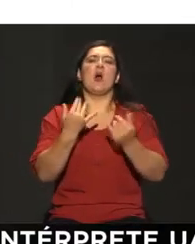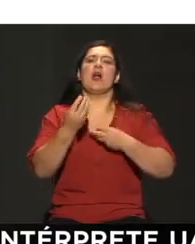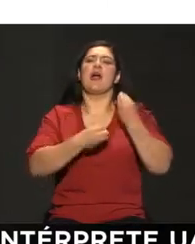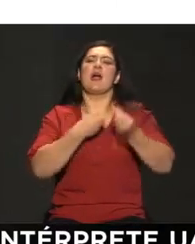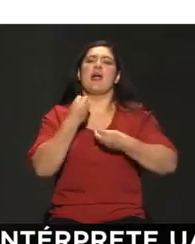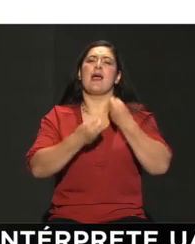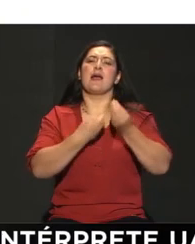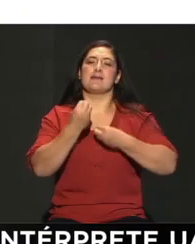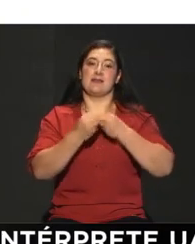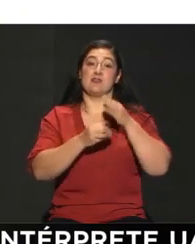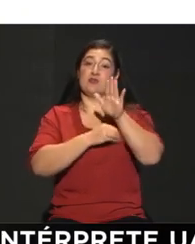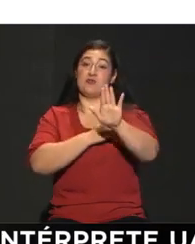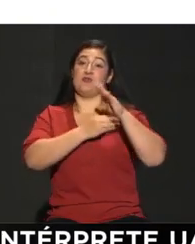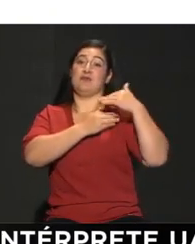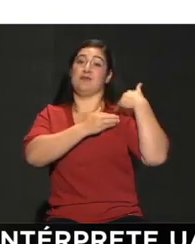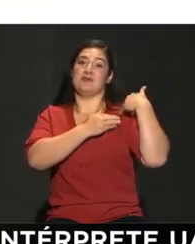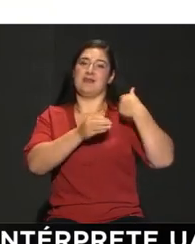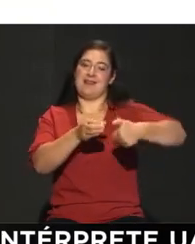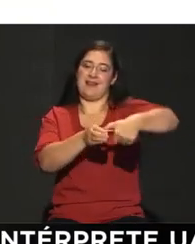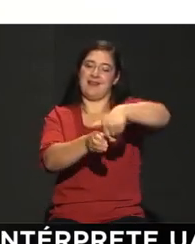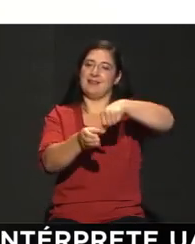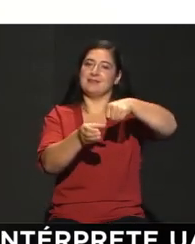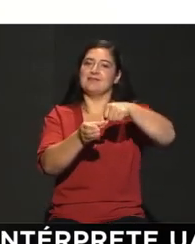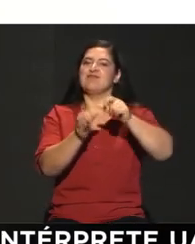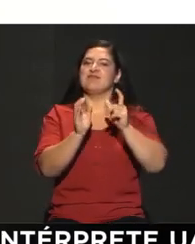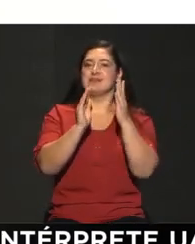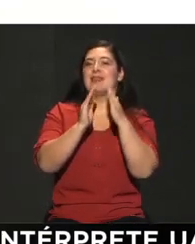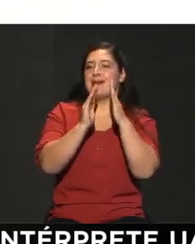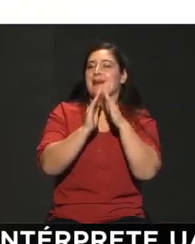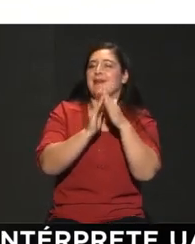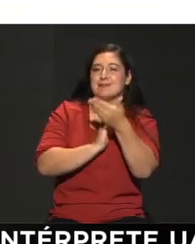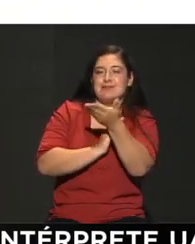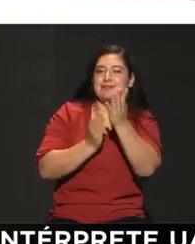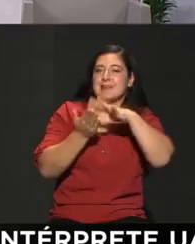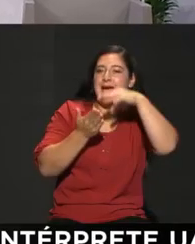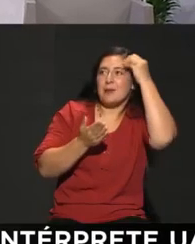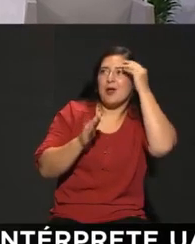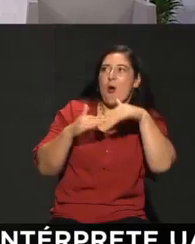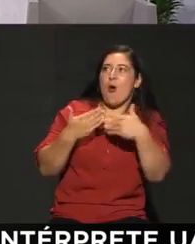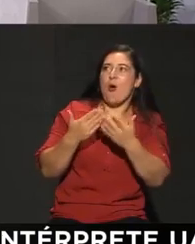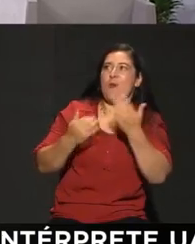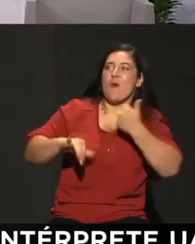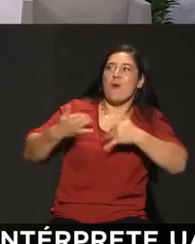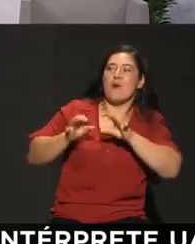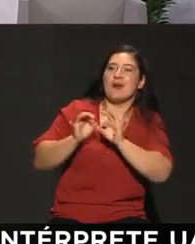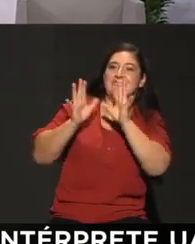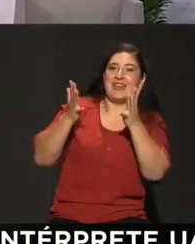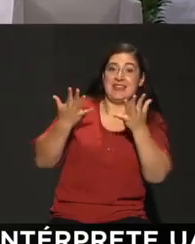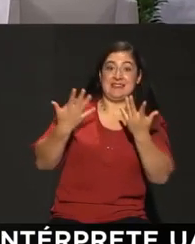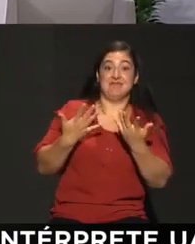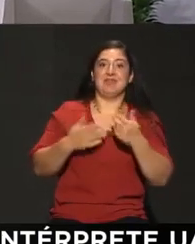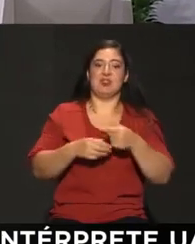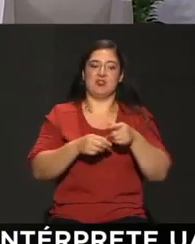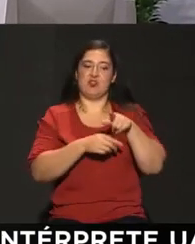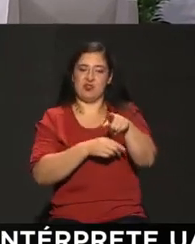te encargas de la lata para que en las casas también, listo, aprendan a jugar al azar, y del orangután, y yo me encargo de las